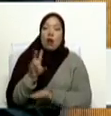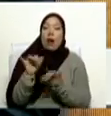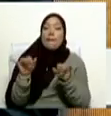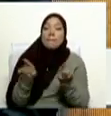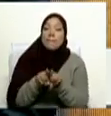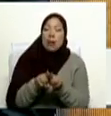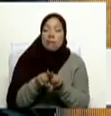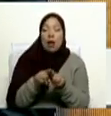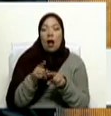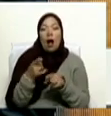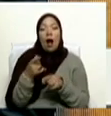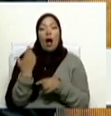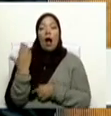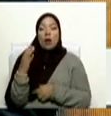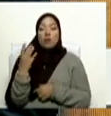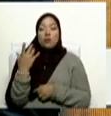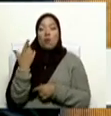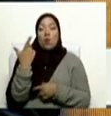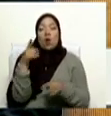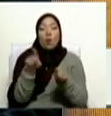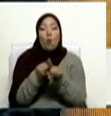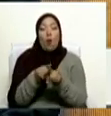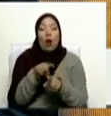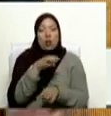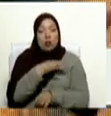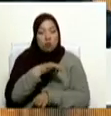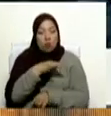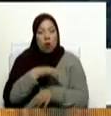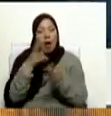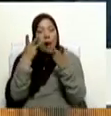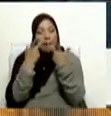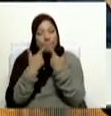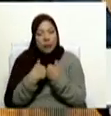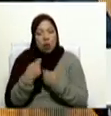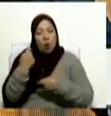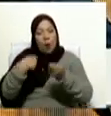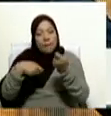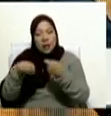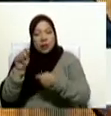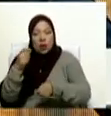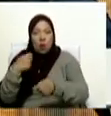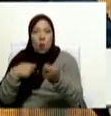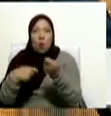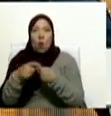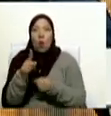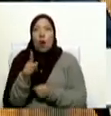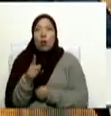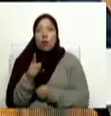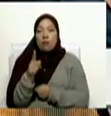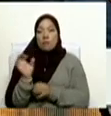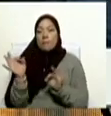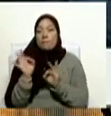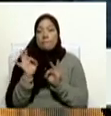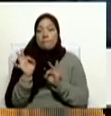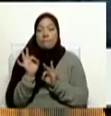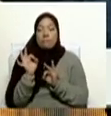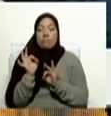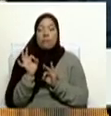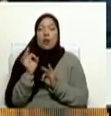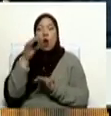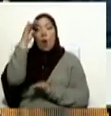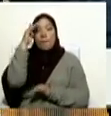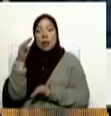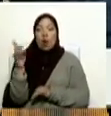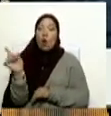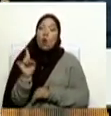medida aplicaría al personal civil de carácter administrativo comerciante a veces nosotros creemos que los realistas solamente son los militares pues